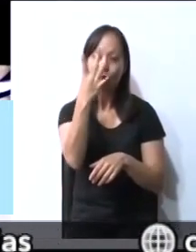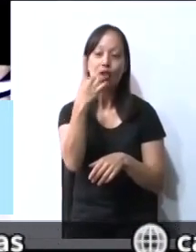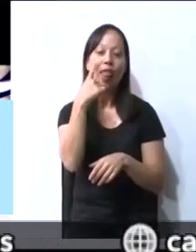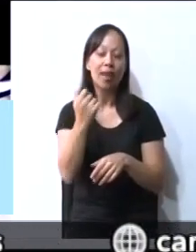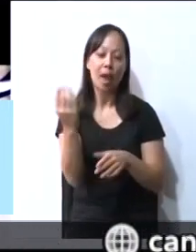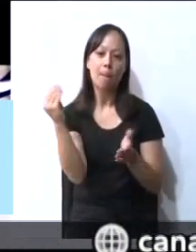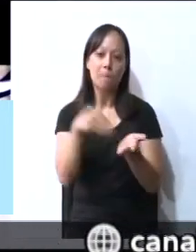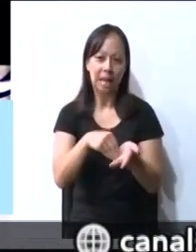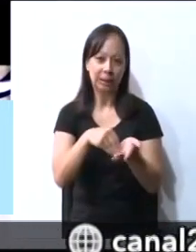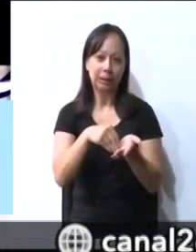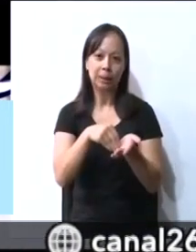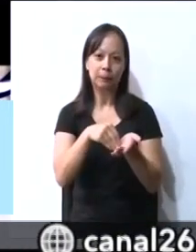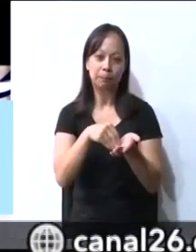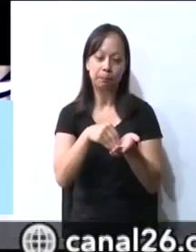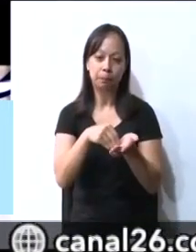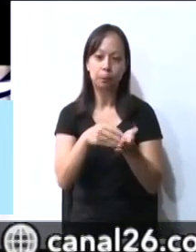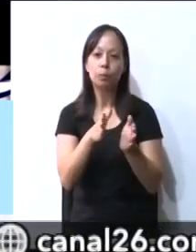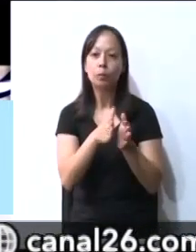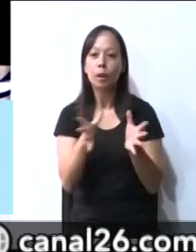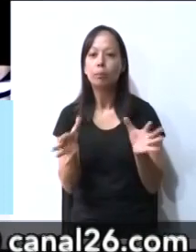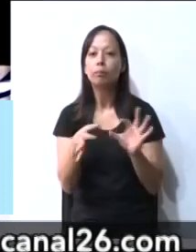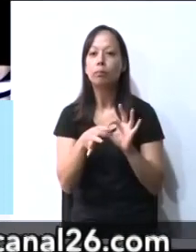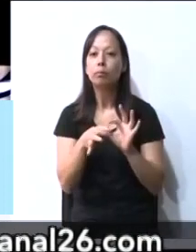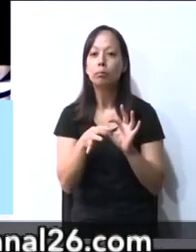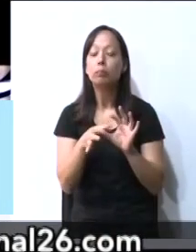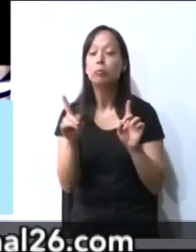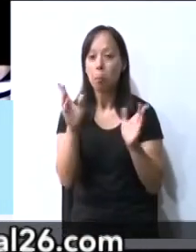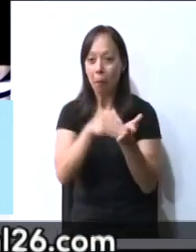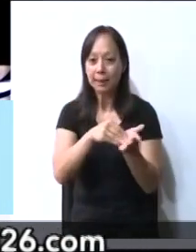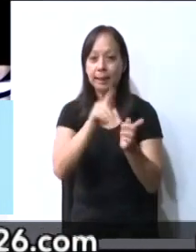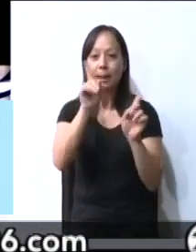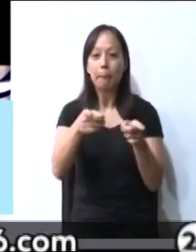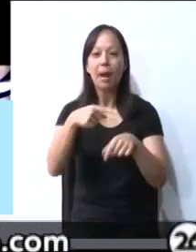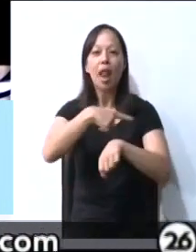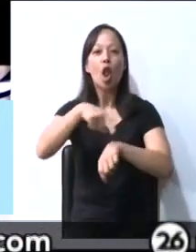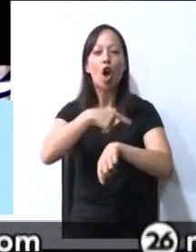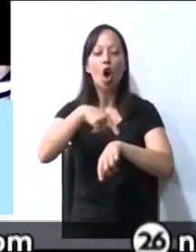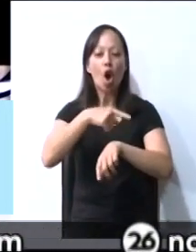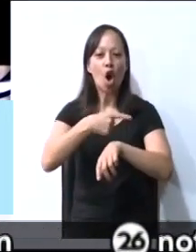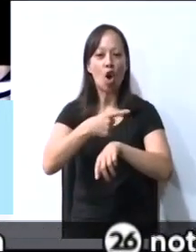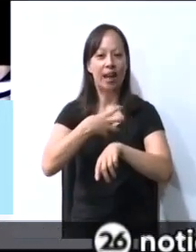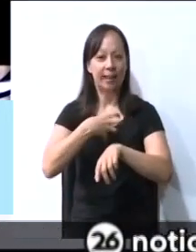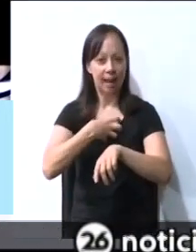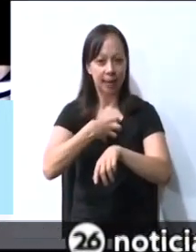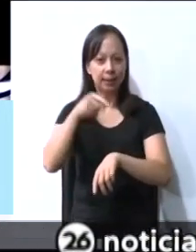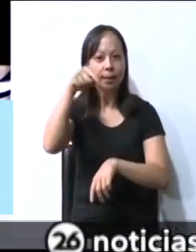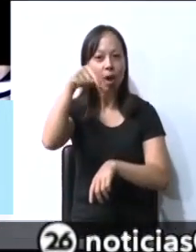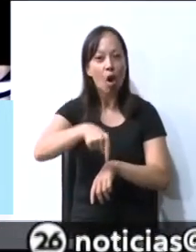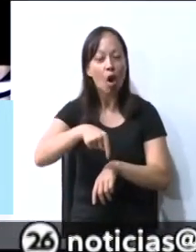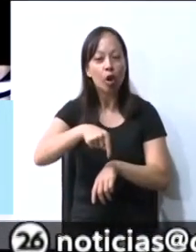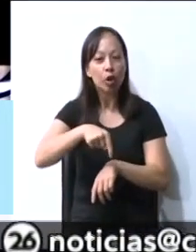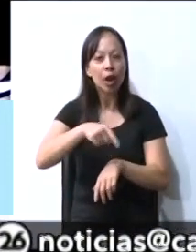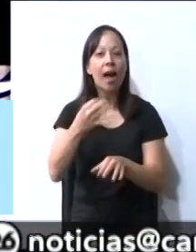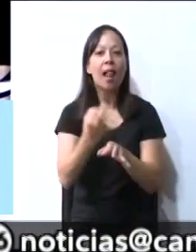se complementa con el compromiso de haber sumado más horas de clase. Hoy, todas las escuelas de la